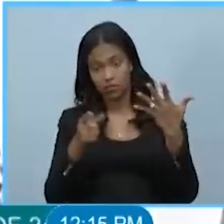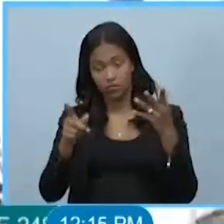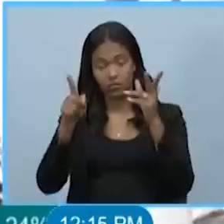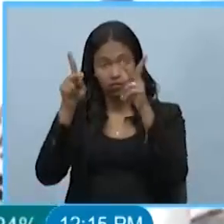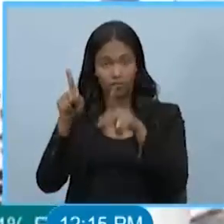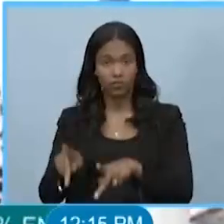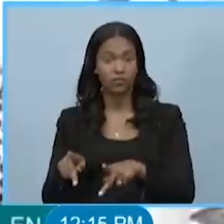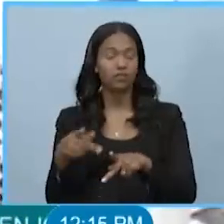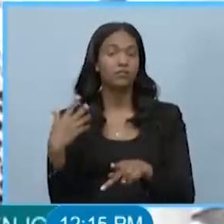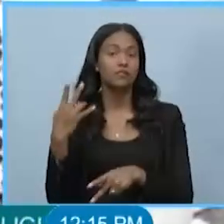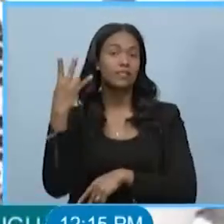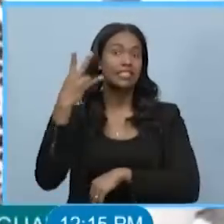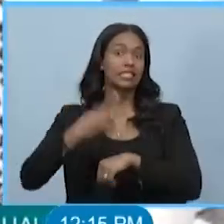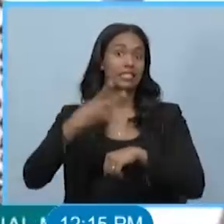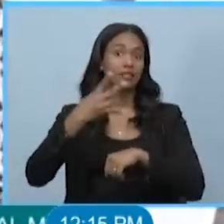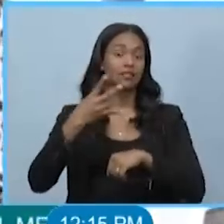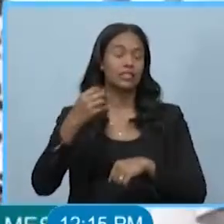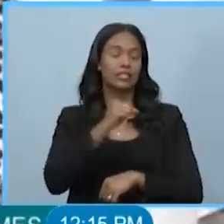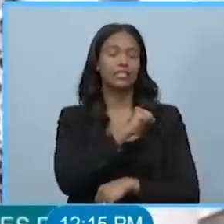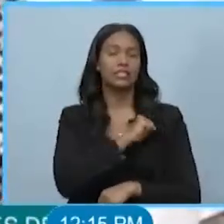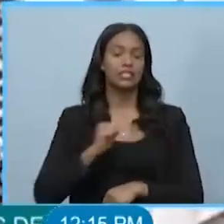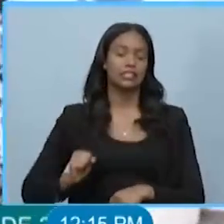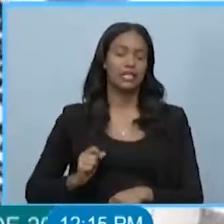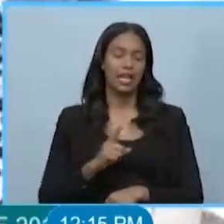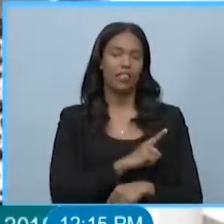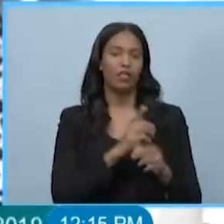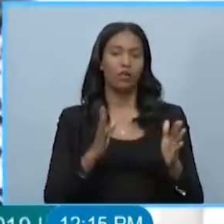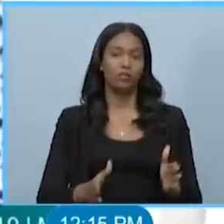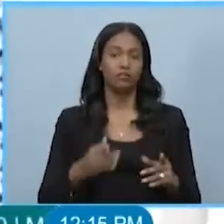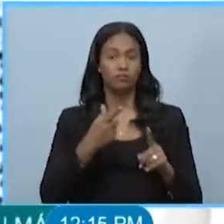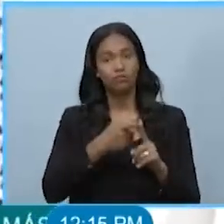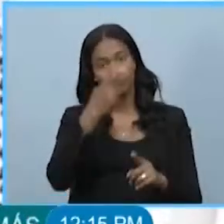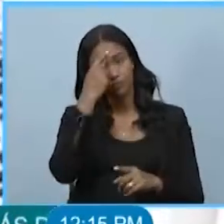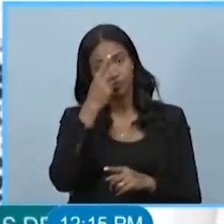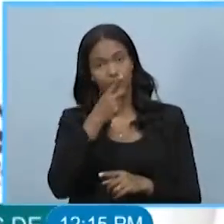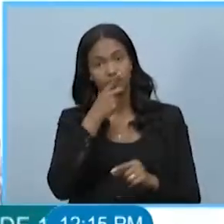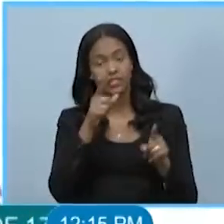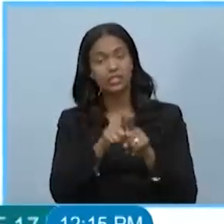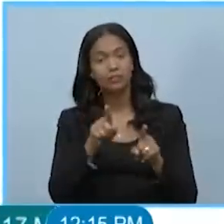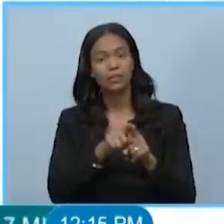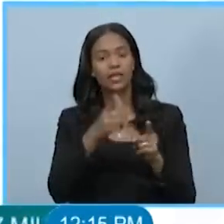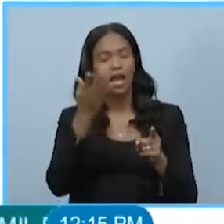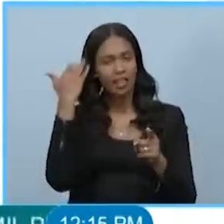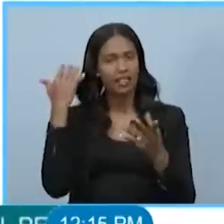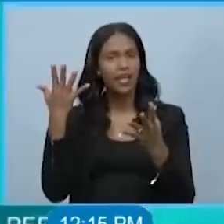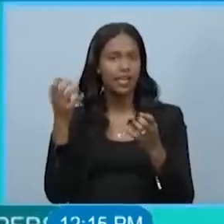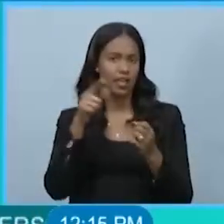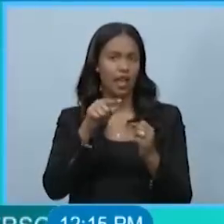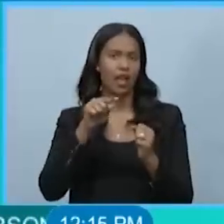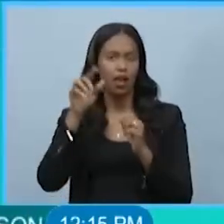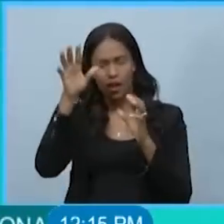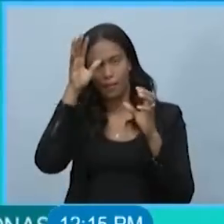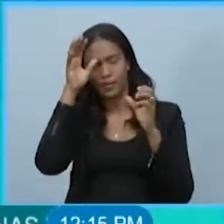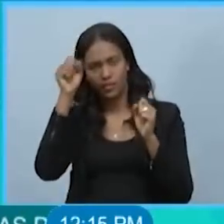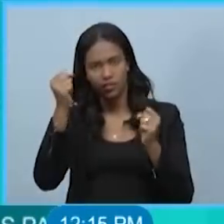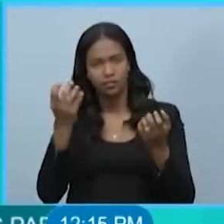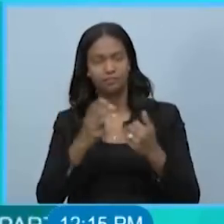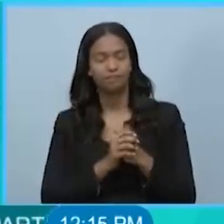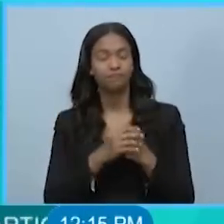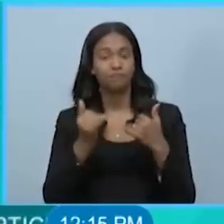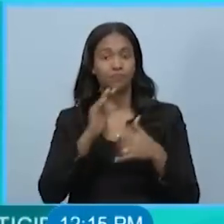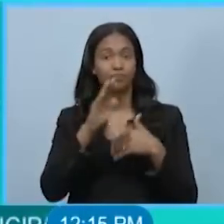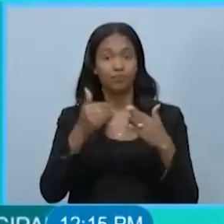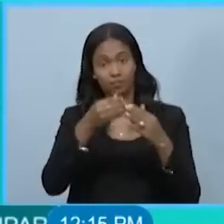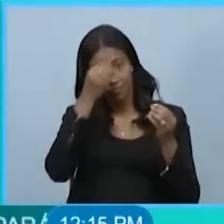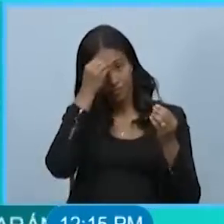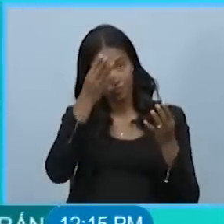vida fuese 7 veces senador de la República y candidato a la presidencia. Es toda la información que tenemos por